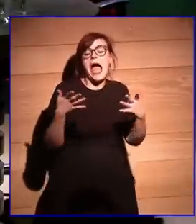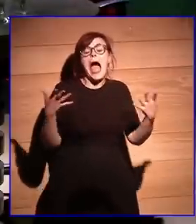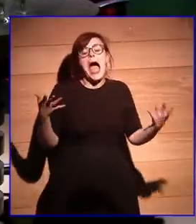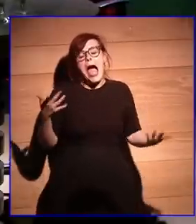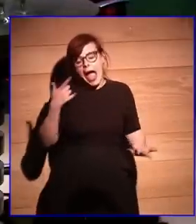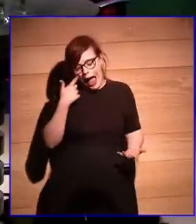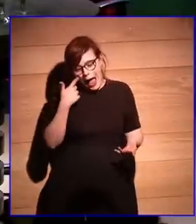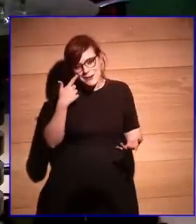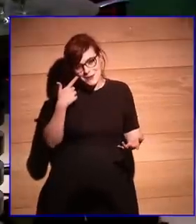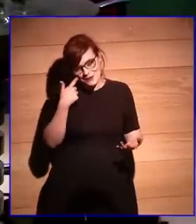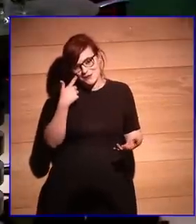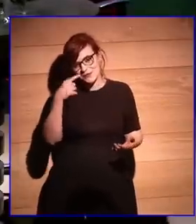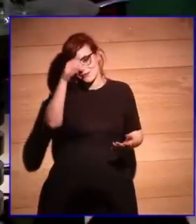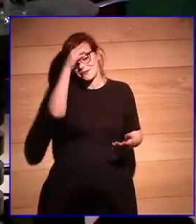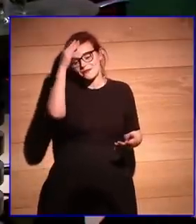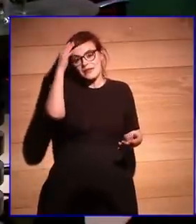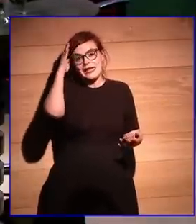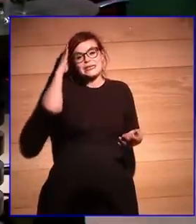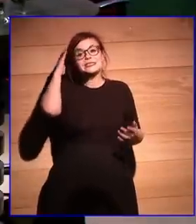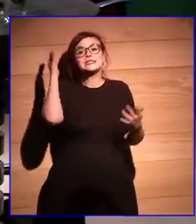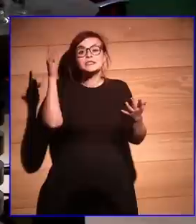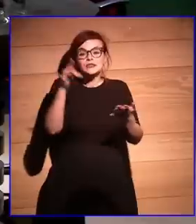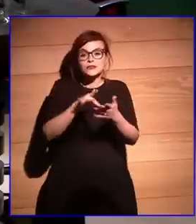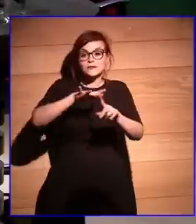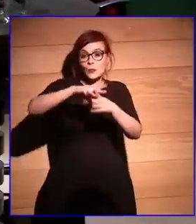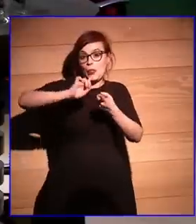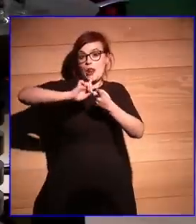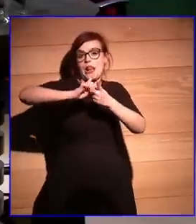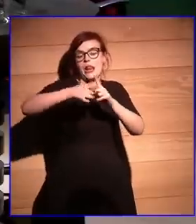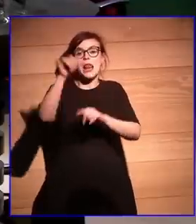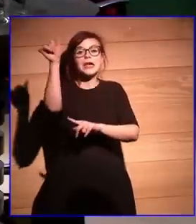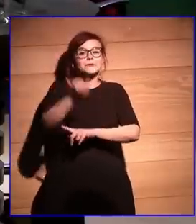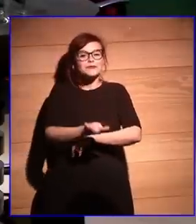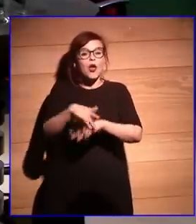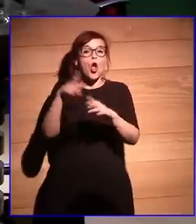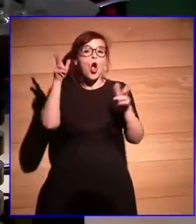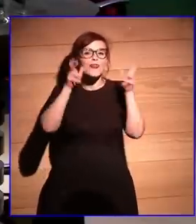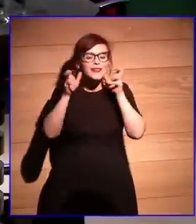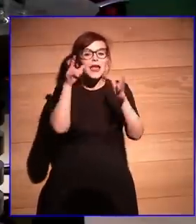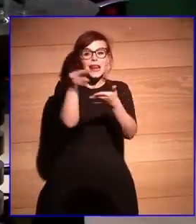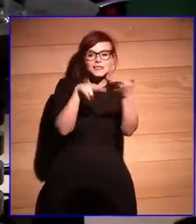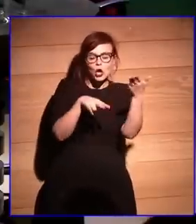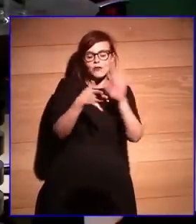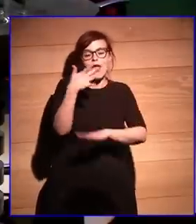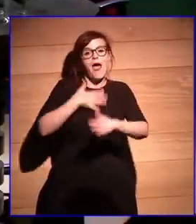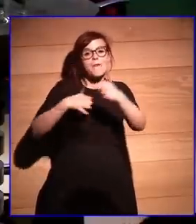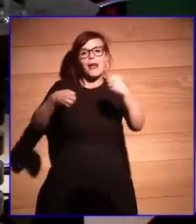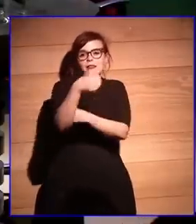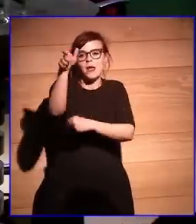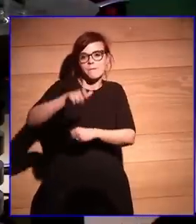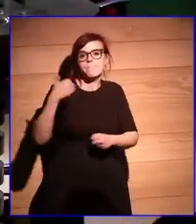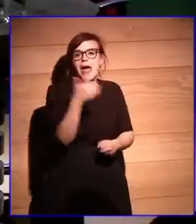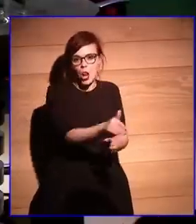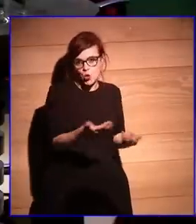creo que ya cambió. Hay un momento en que ya el espectador, el oyente, el lector, empatiza con el malo.